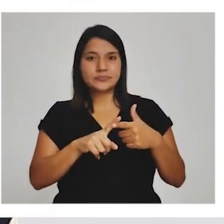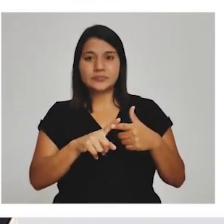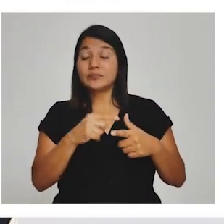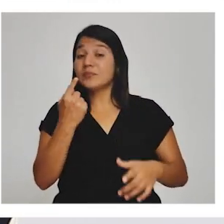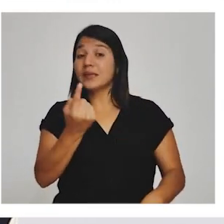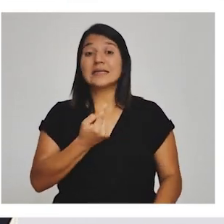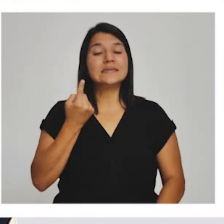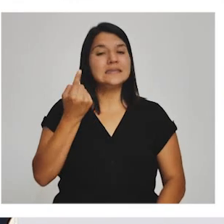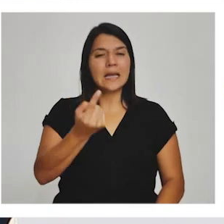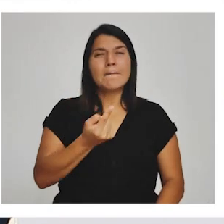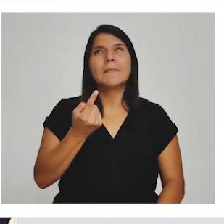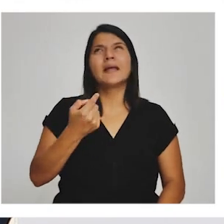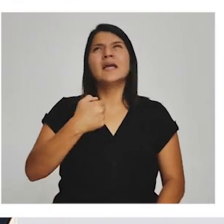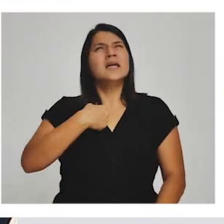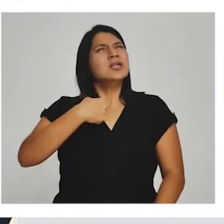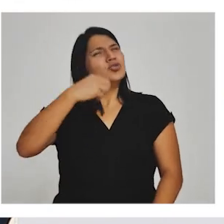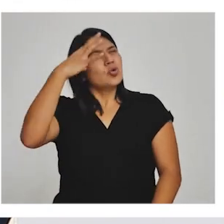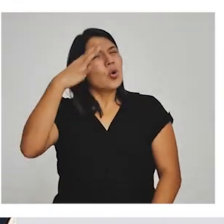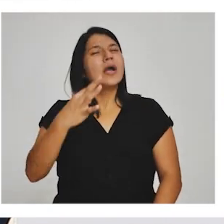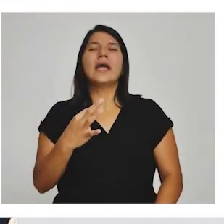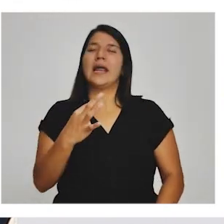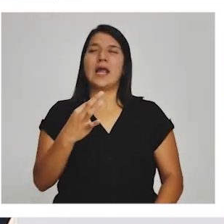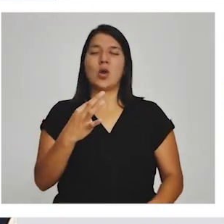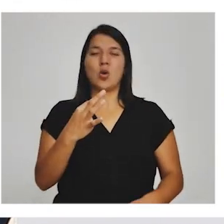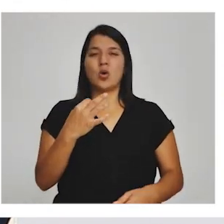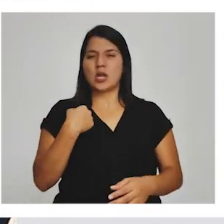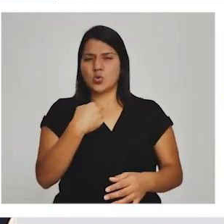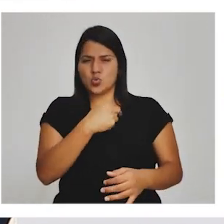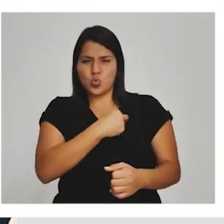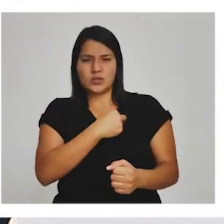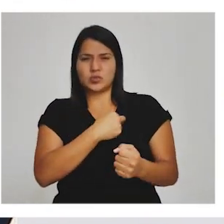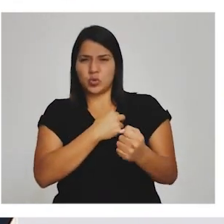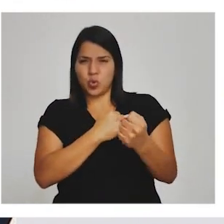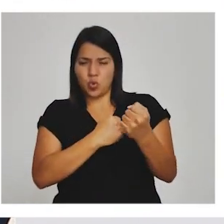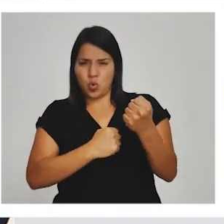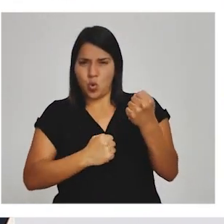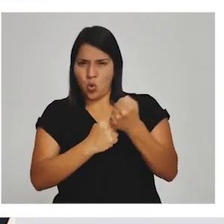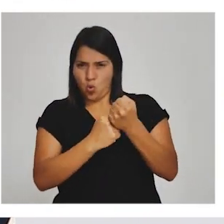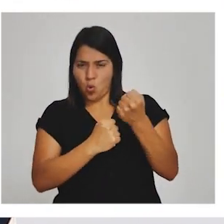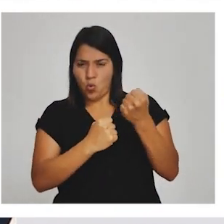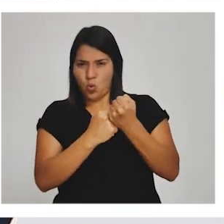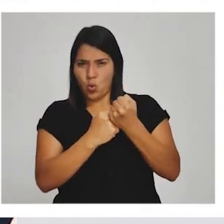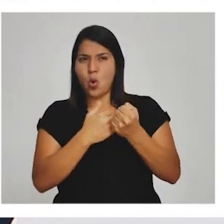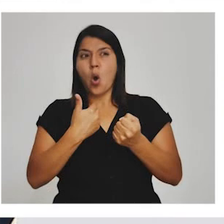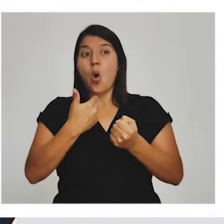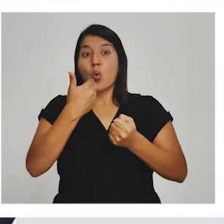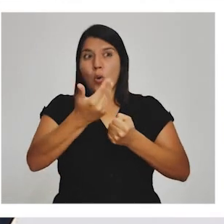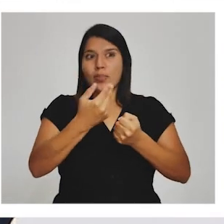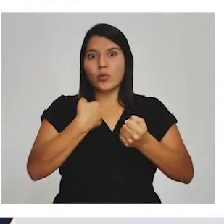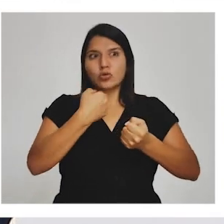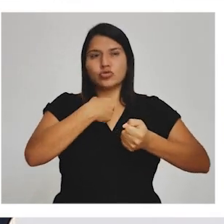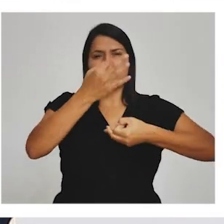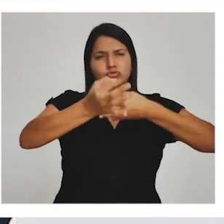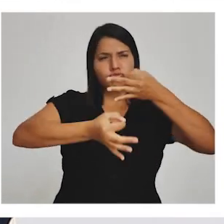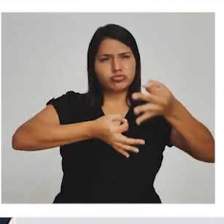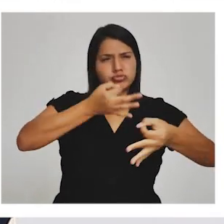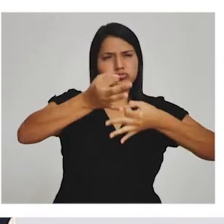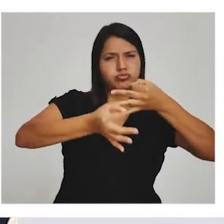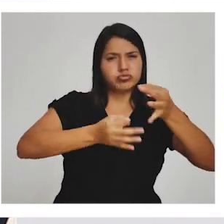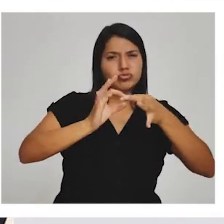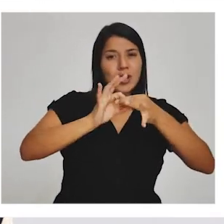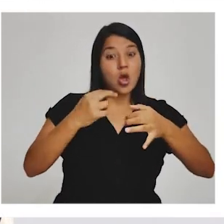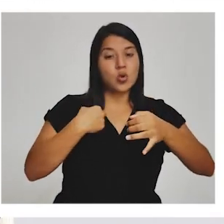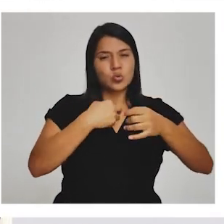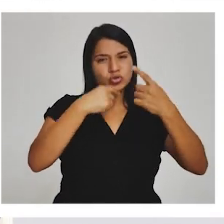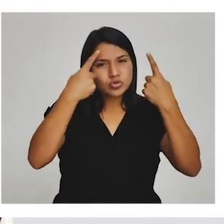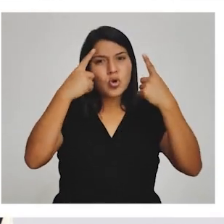yo creo que lo más que a uno lo respalda cuando uno rinde cuentas son los resultados. Las